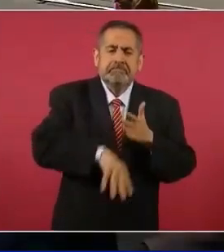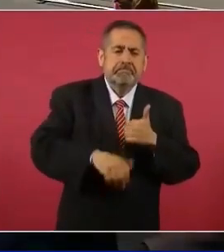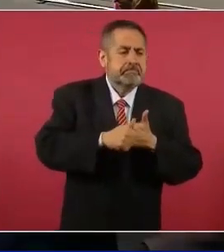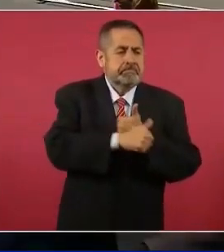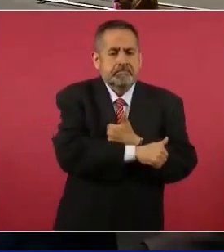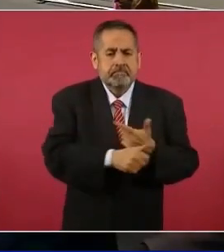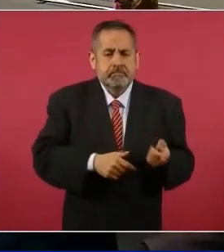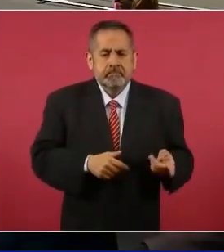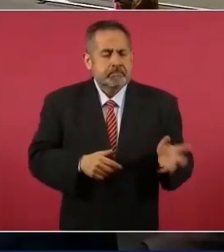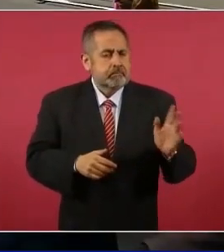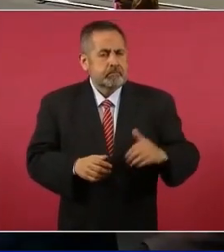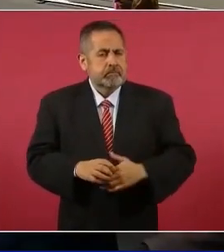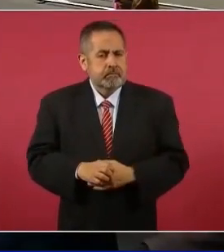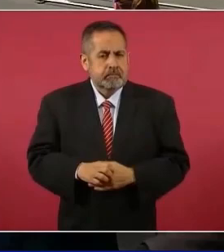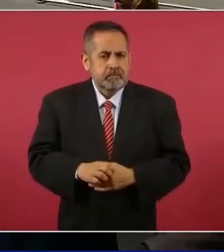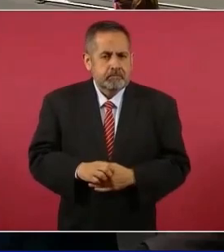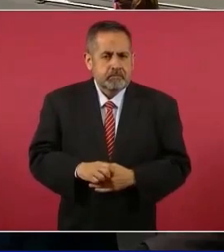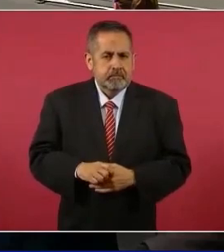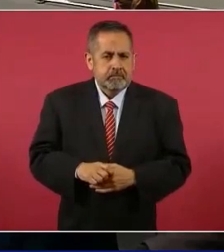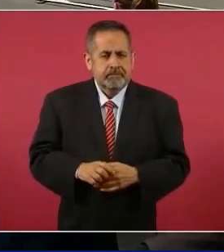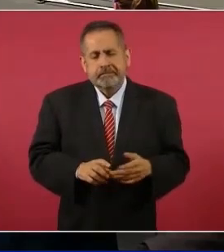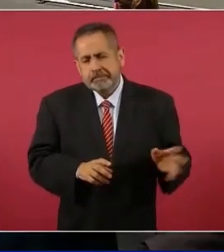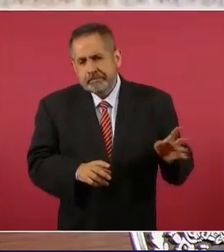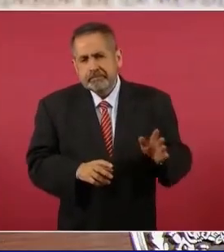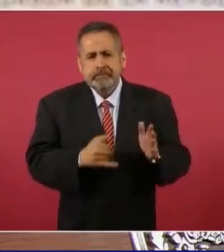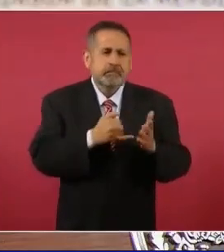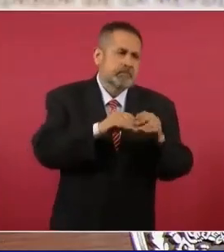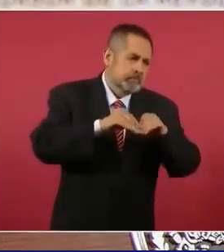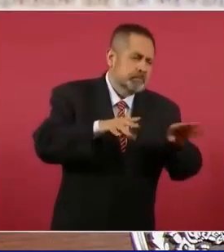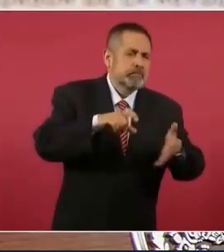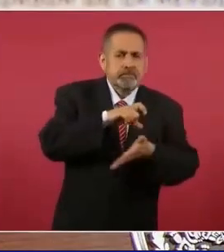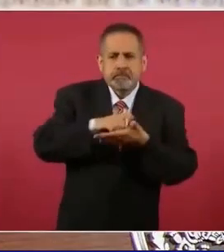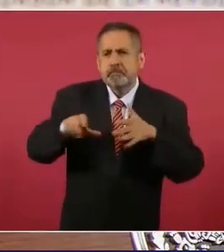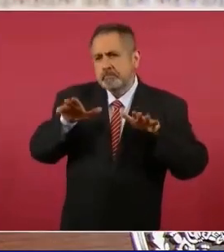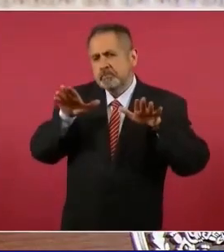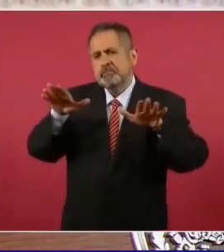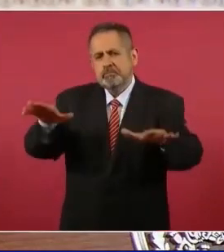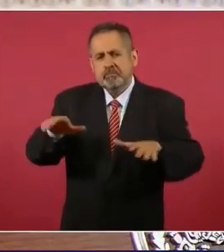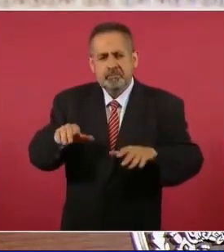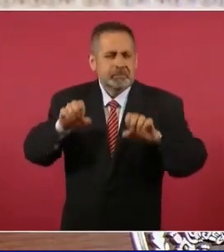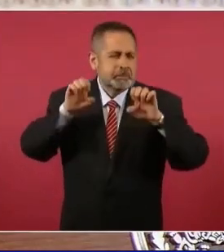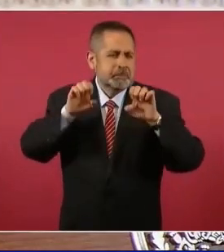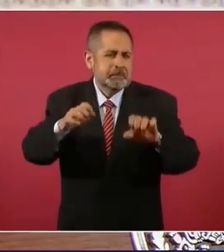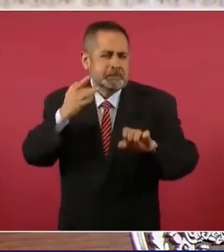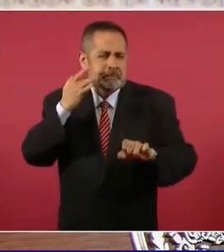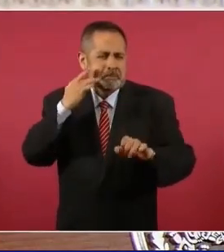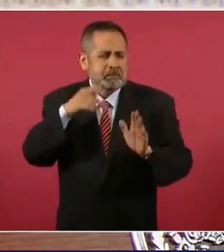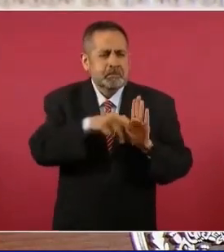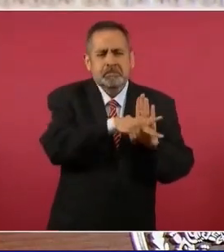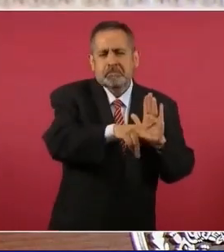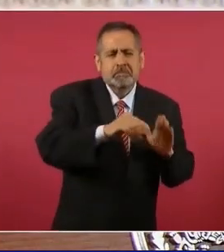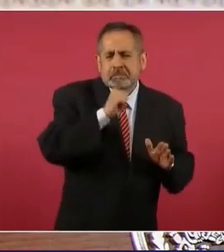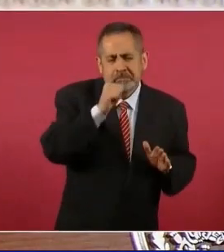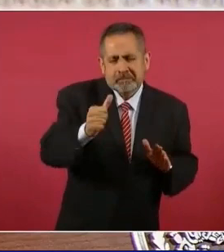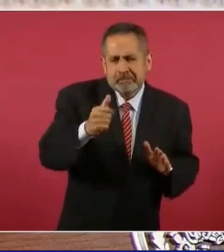pero no solo que hayan sacado que compraron un avión de lujo,